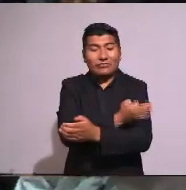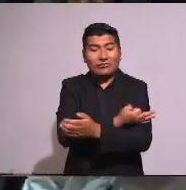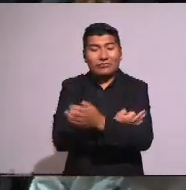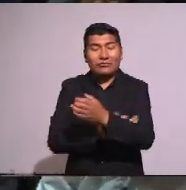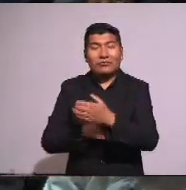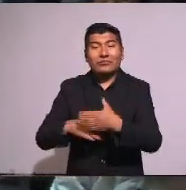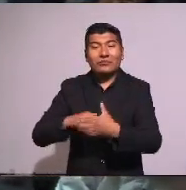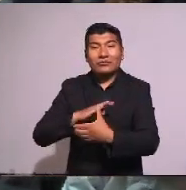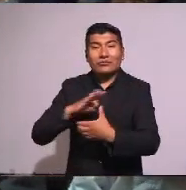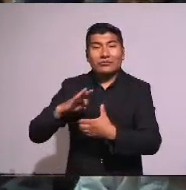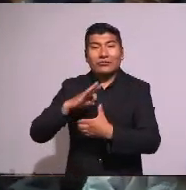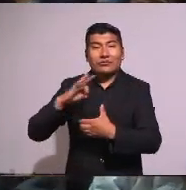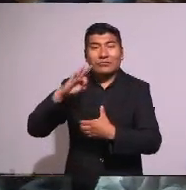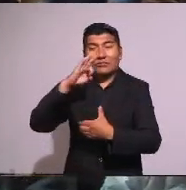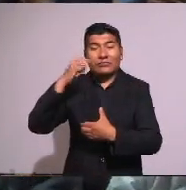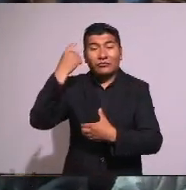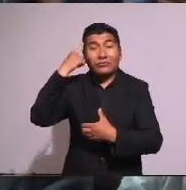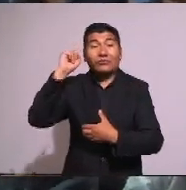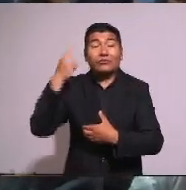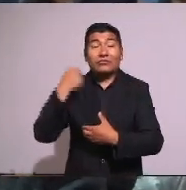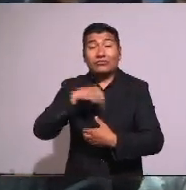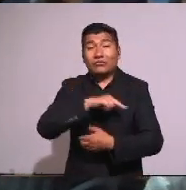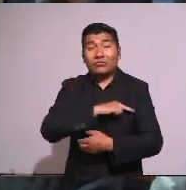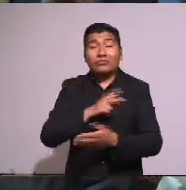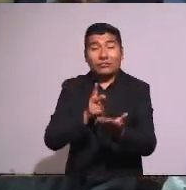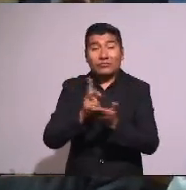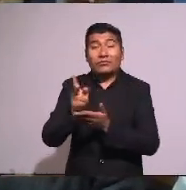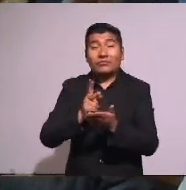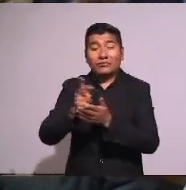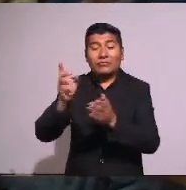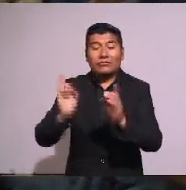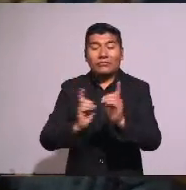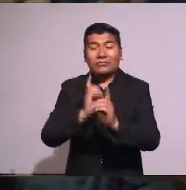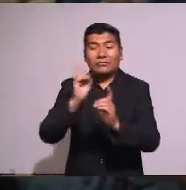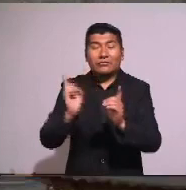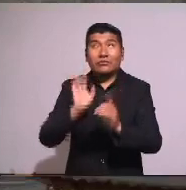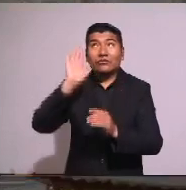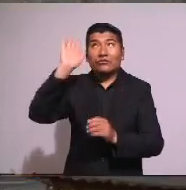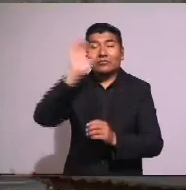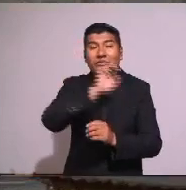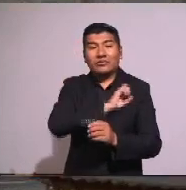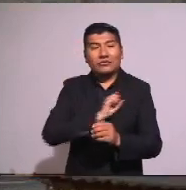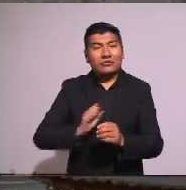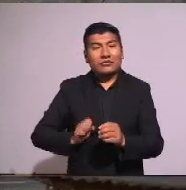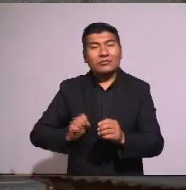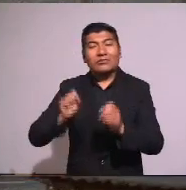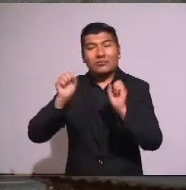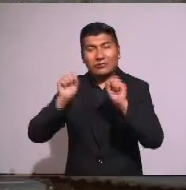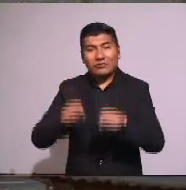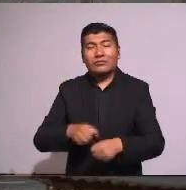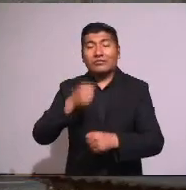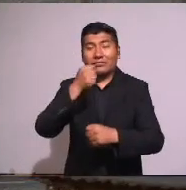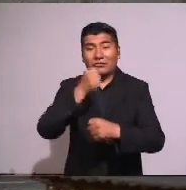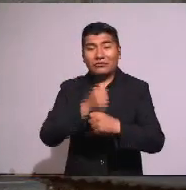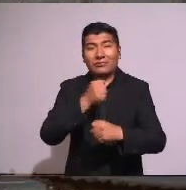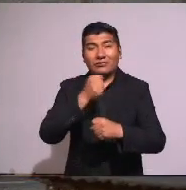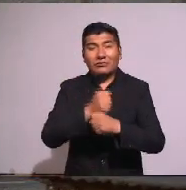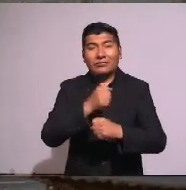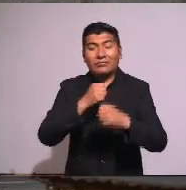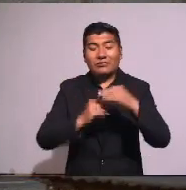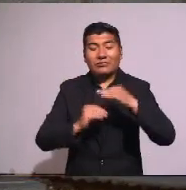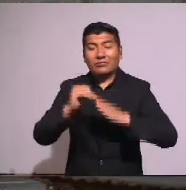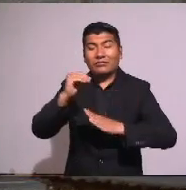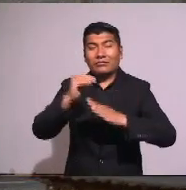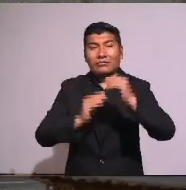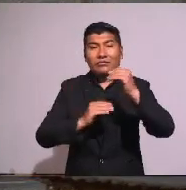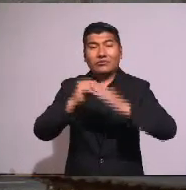Espíritu para que seamos realmente discípulos del Señor y podamos trabajar en la construcción